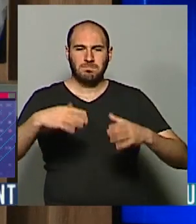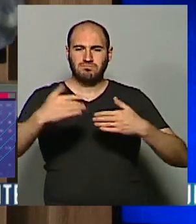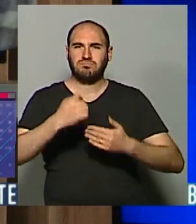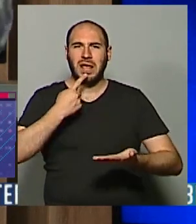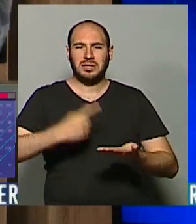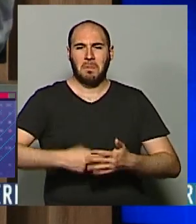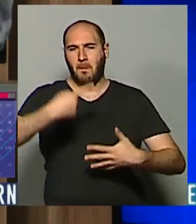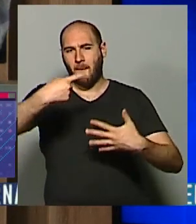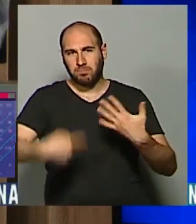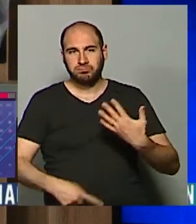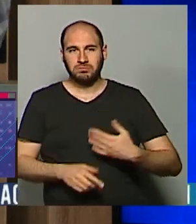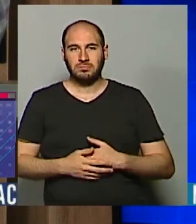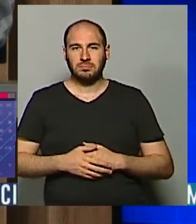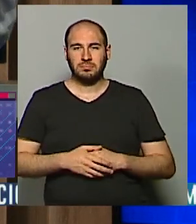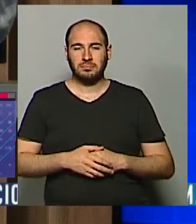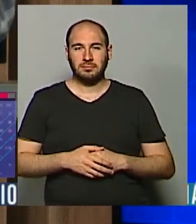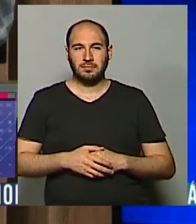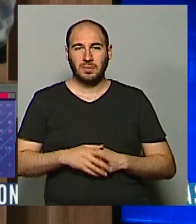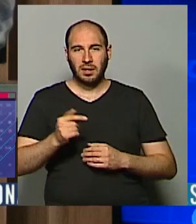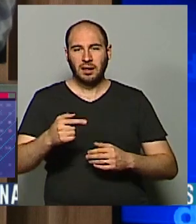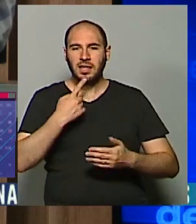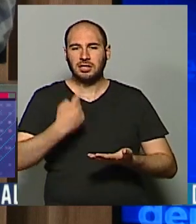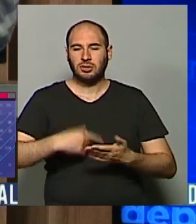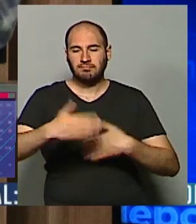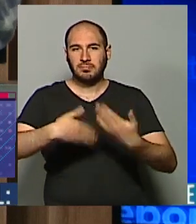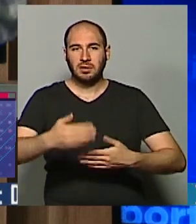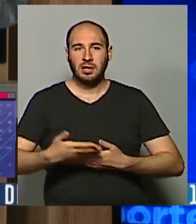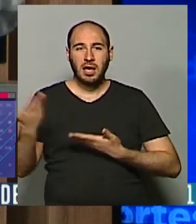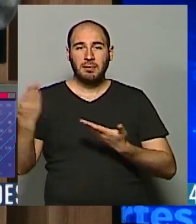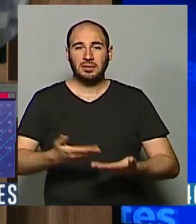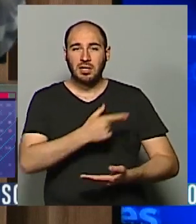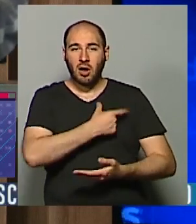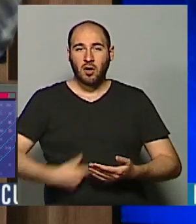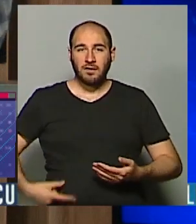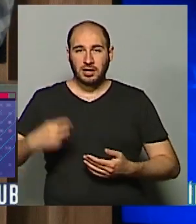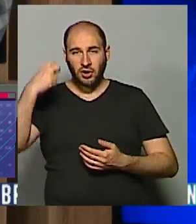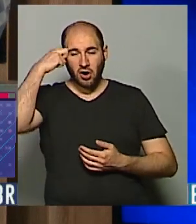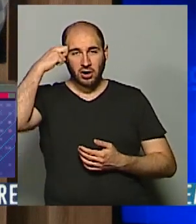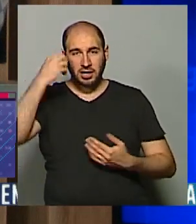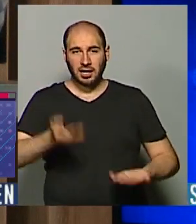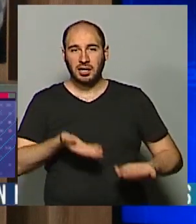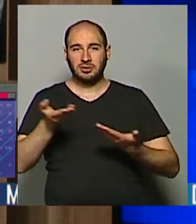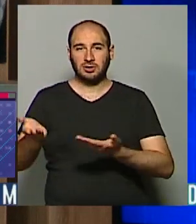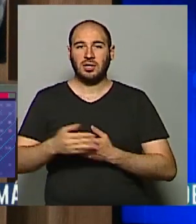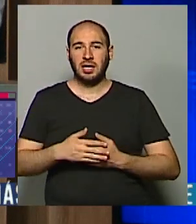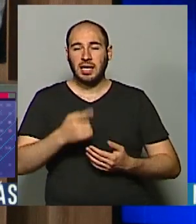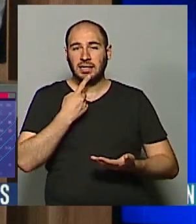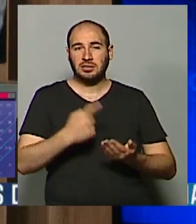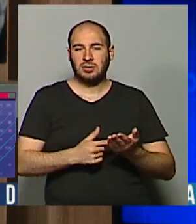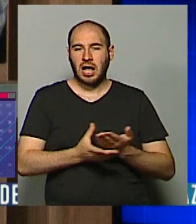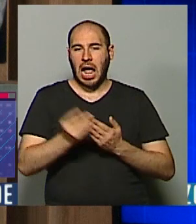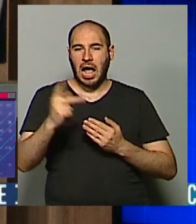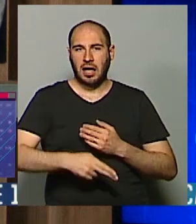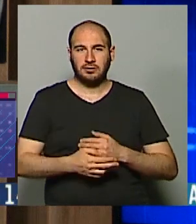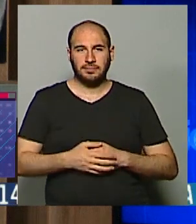serie de medidas llevada adelante, ¿no es cierto?, presentada por el Ejecutivo al Congreso, donde unas medidas de ajuste, ¿no es